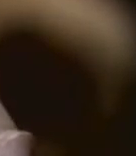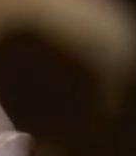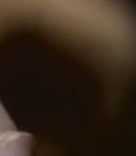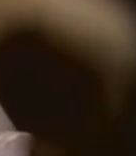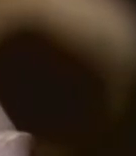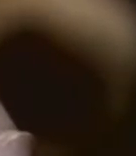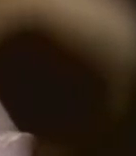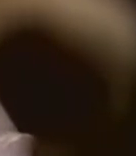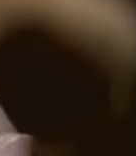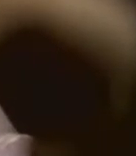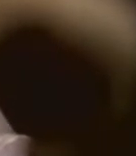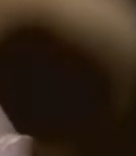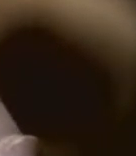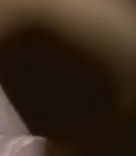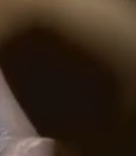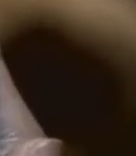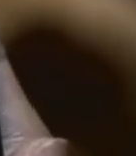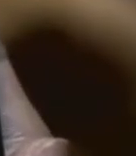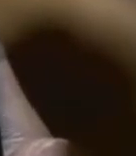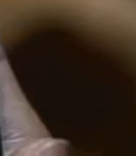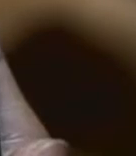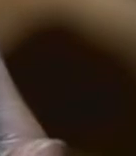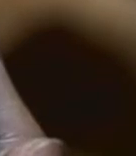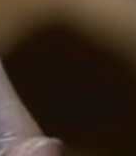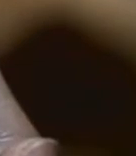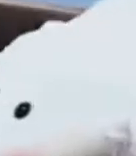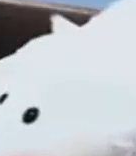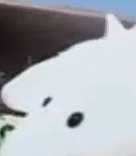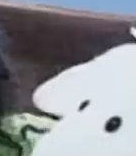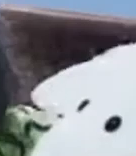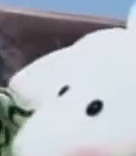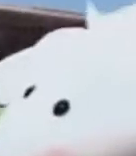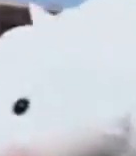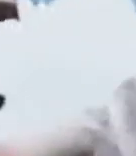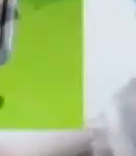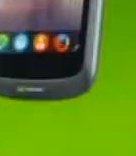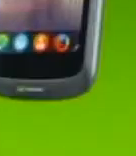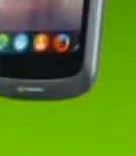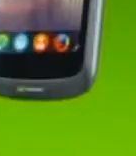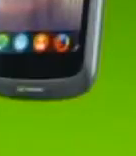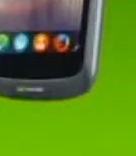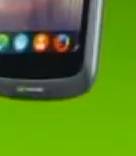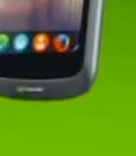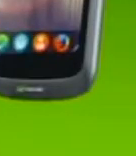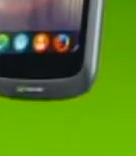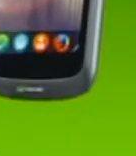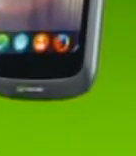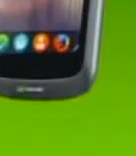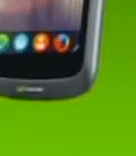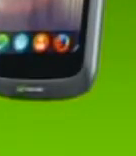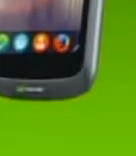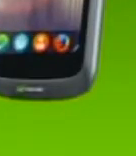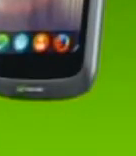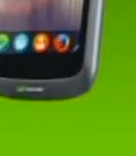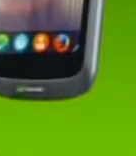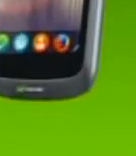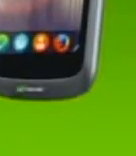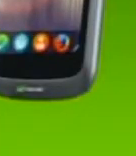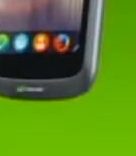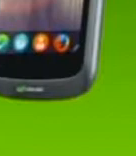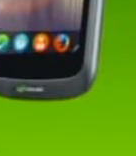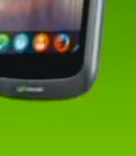asterisco 611 numeral y conoce todos los paquetes que tenemos para ti. Súbete al mejor internet con Movistar en smartphone